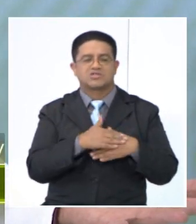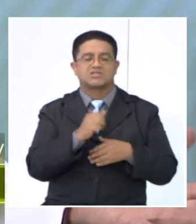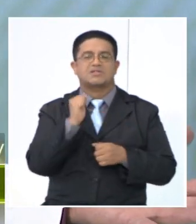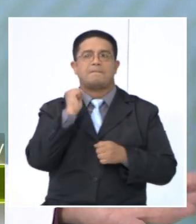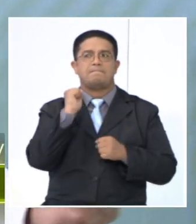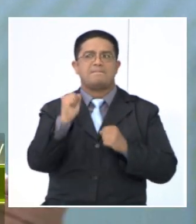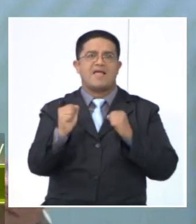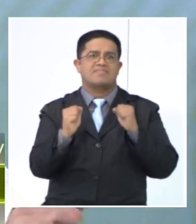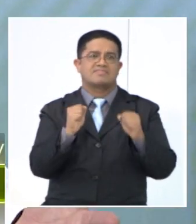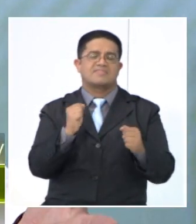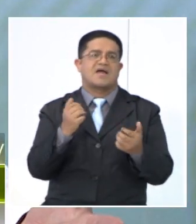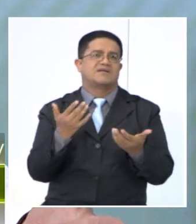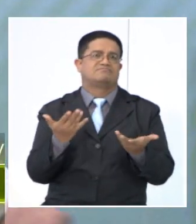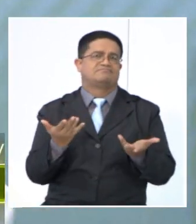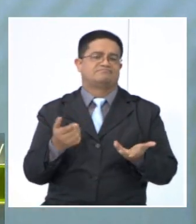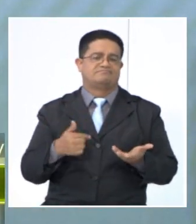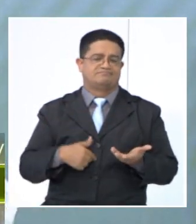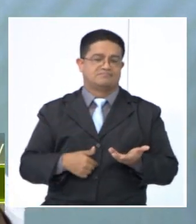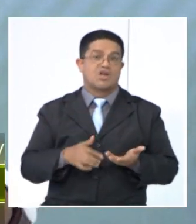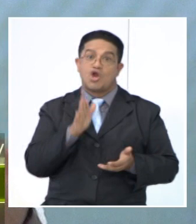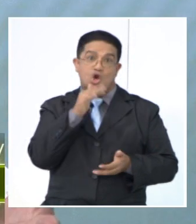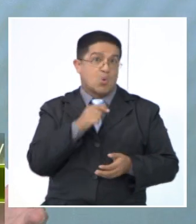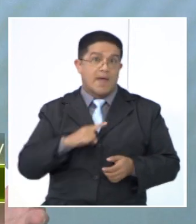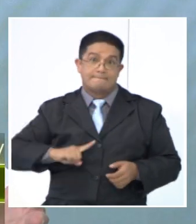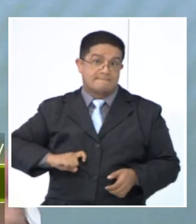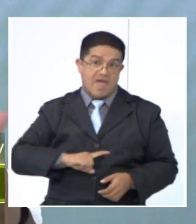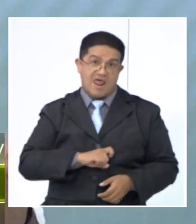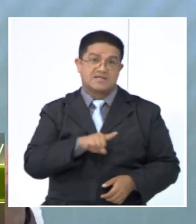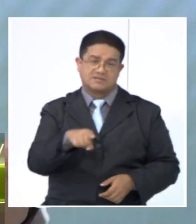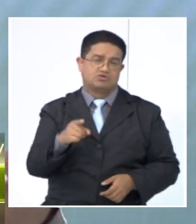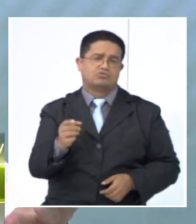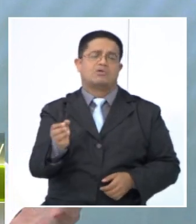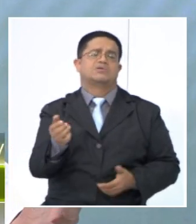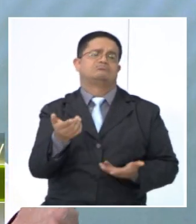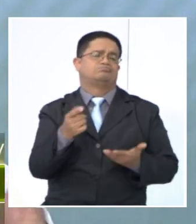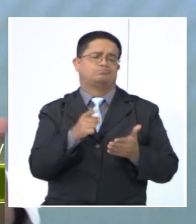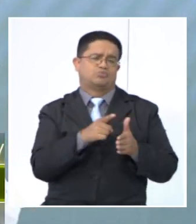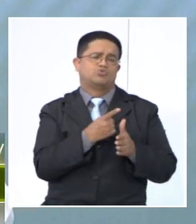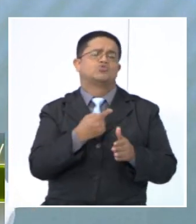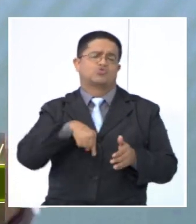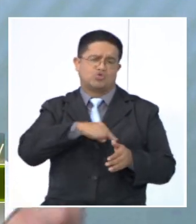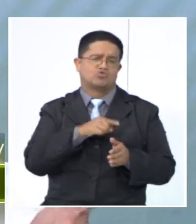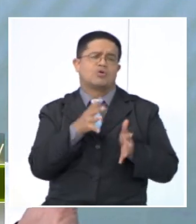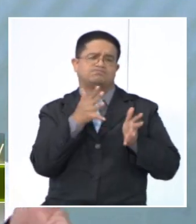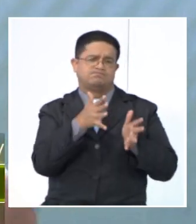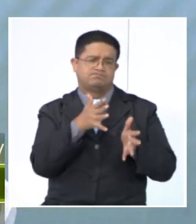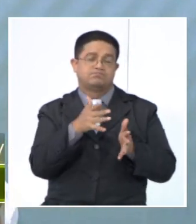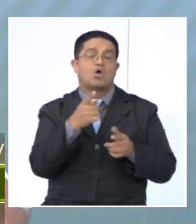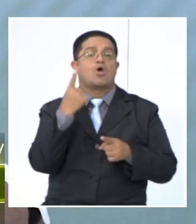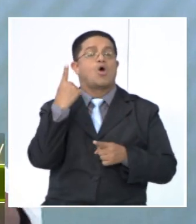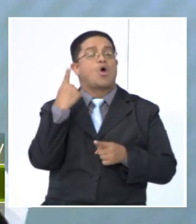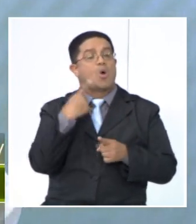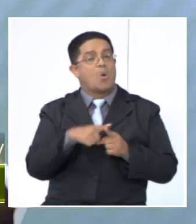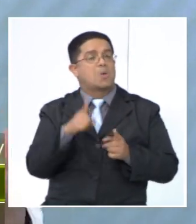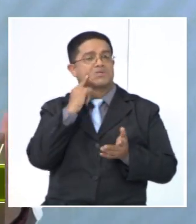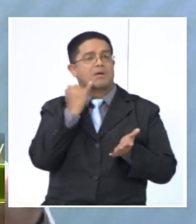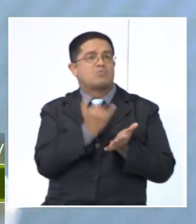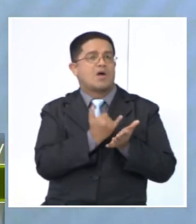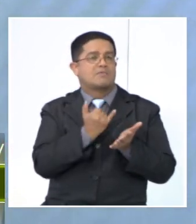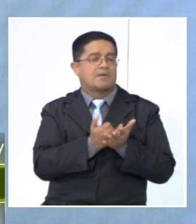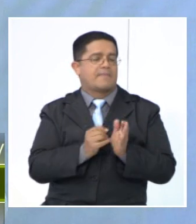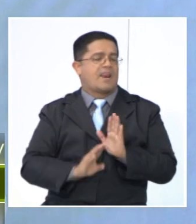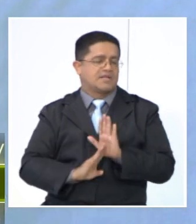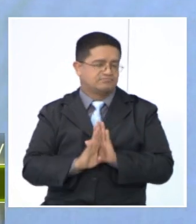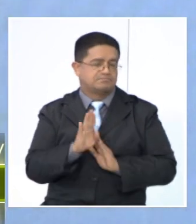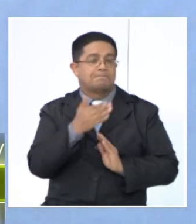a matar. O sea, es no cuando hay... tenga este caso. Nosotros le recomendamos que se utilice por otra vía como para mejorar